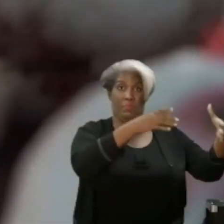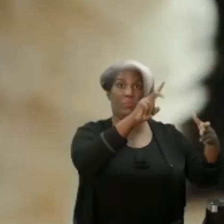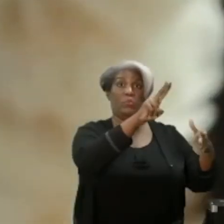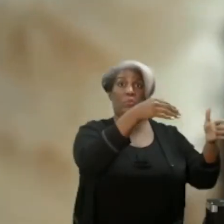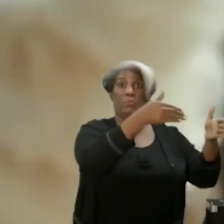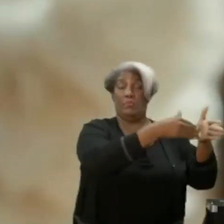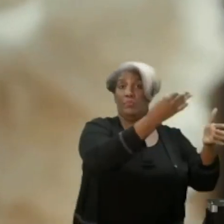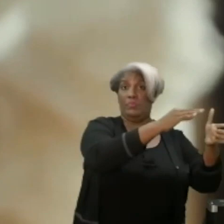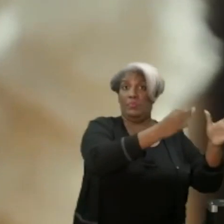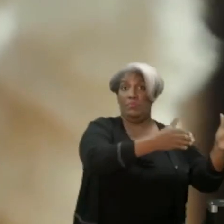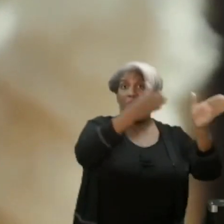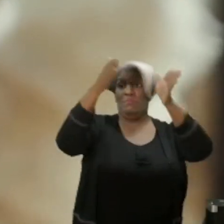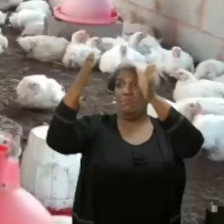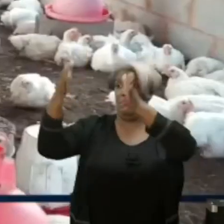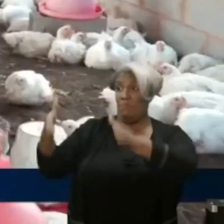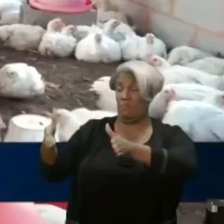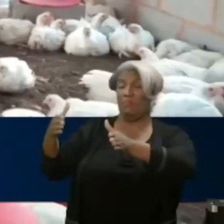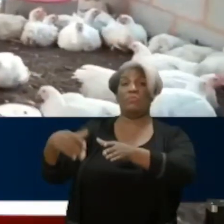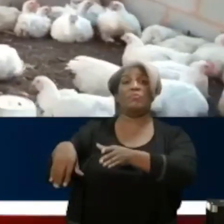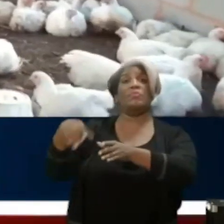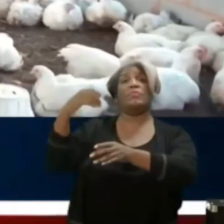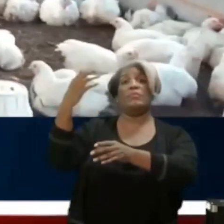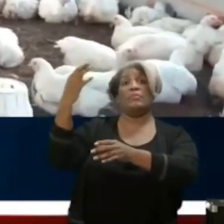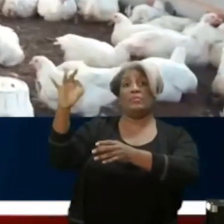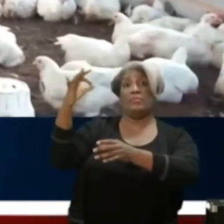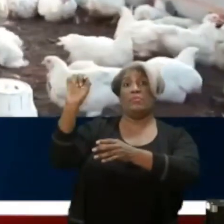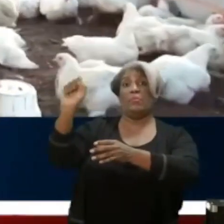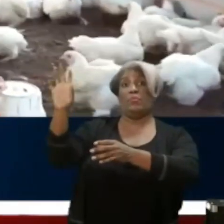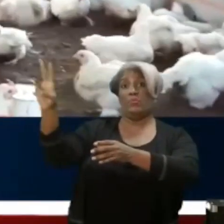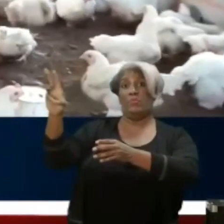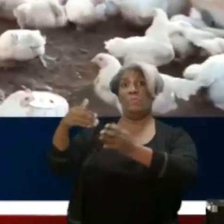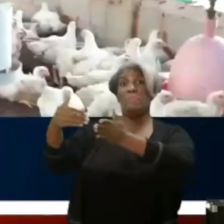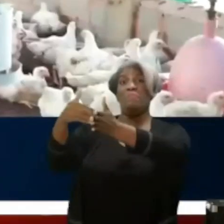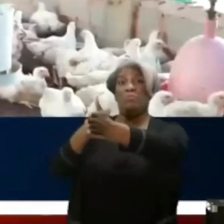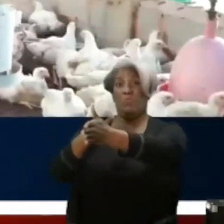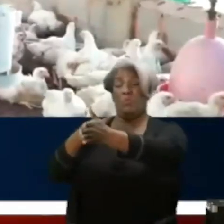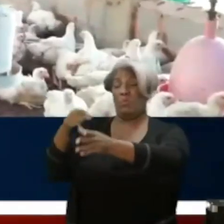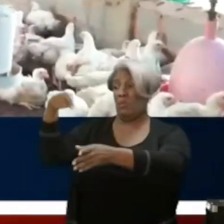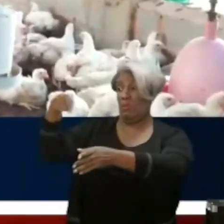2019 a 19.6 millones en el 2022.